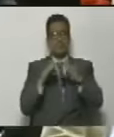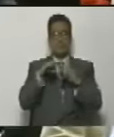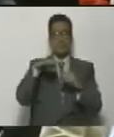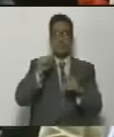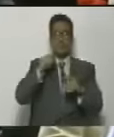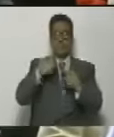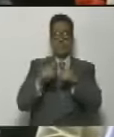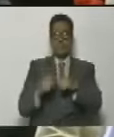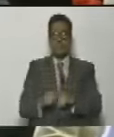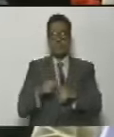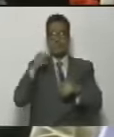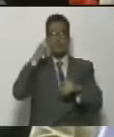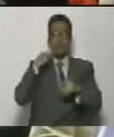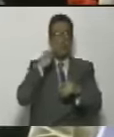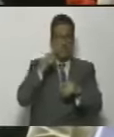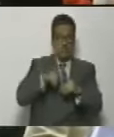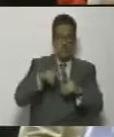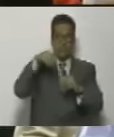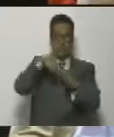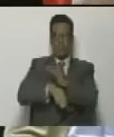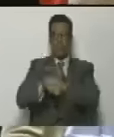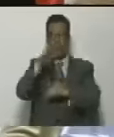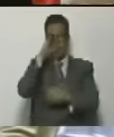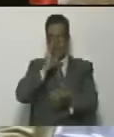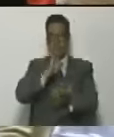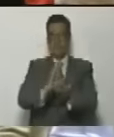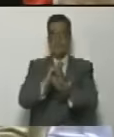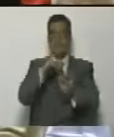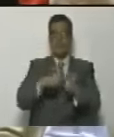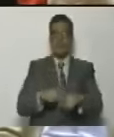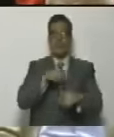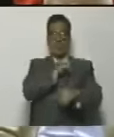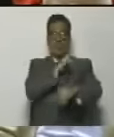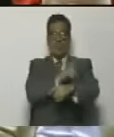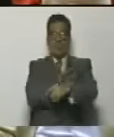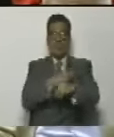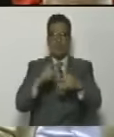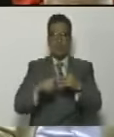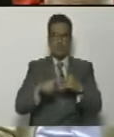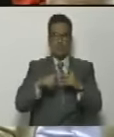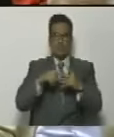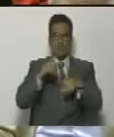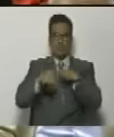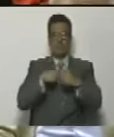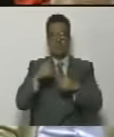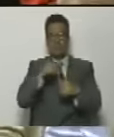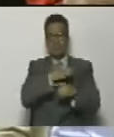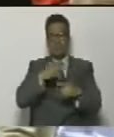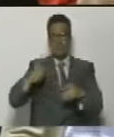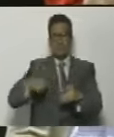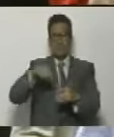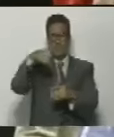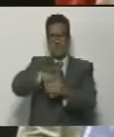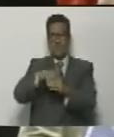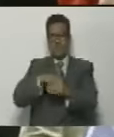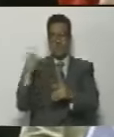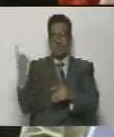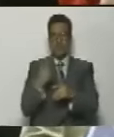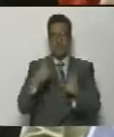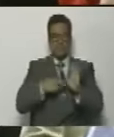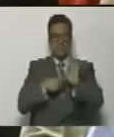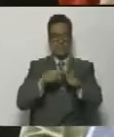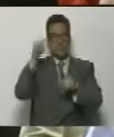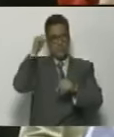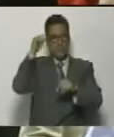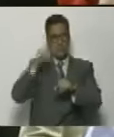multiétnica, de la profundidad de la fe, las fuerzas políticas del país quieren elecciones. Vinieron a proponer